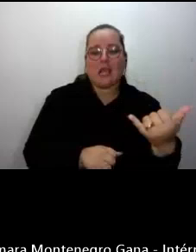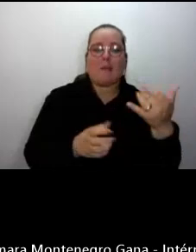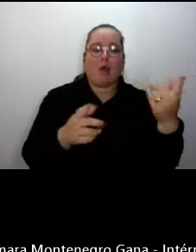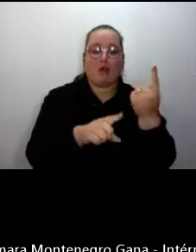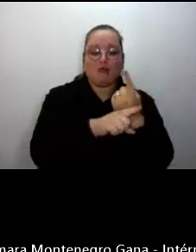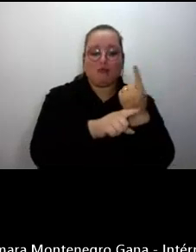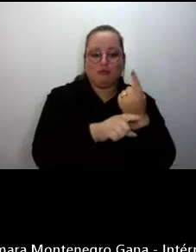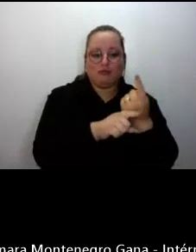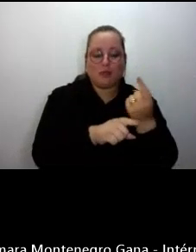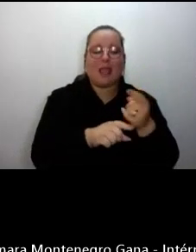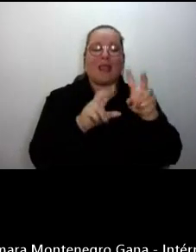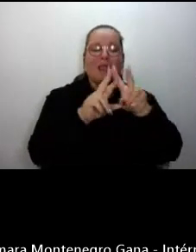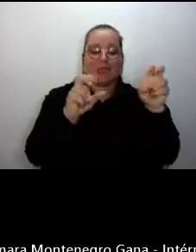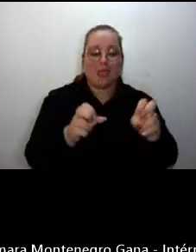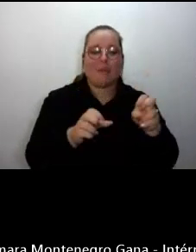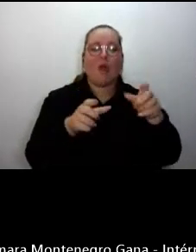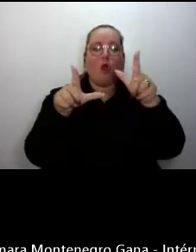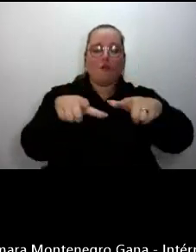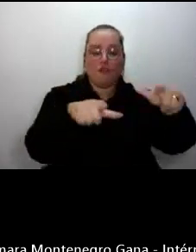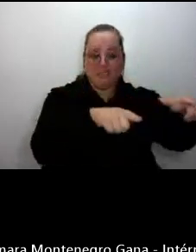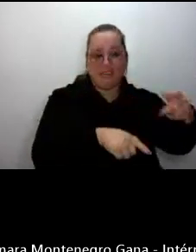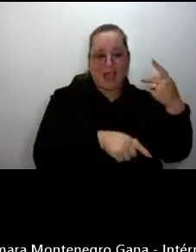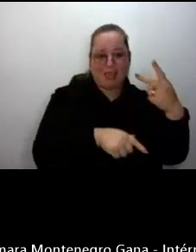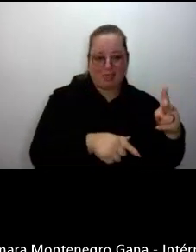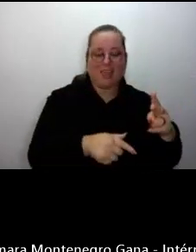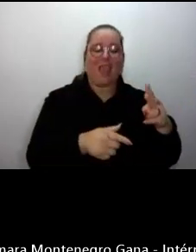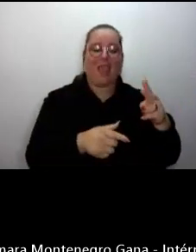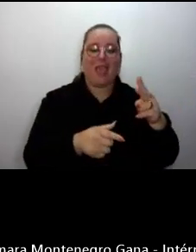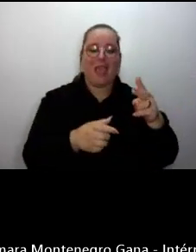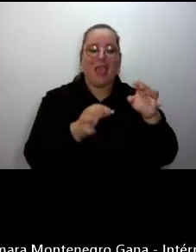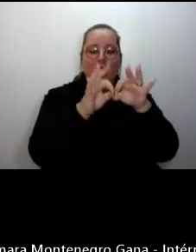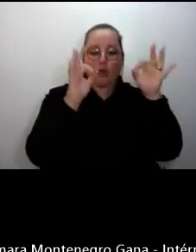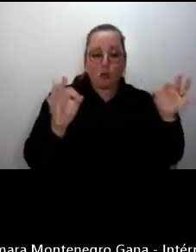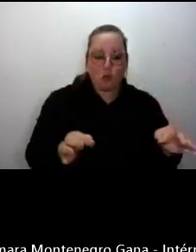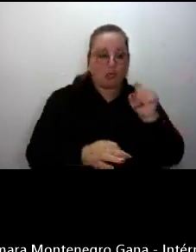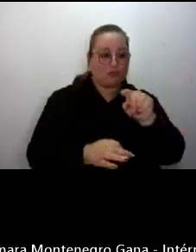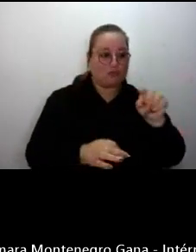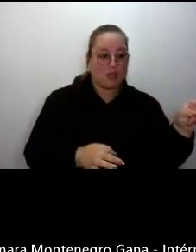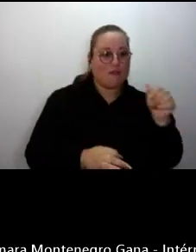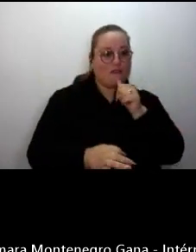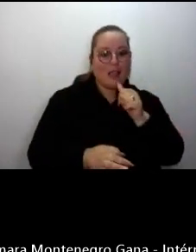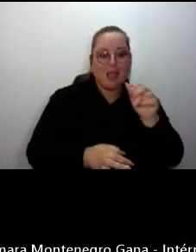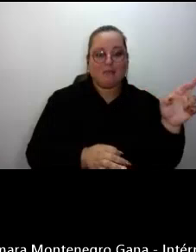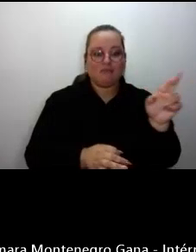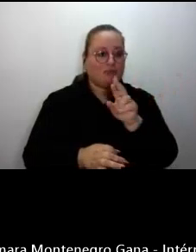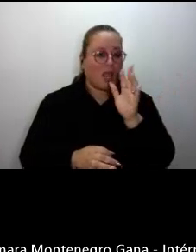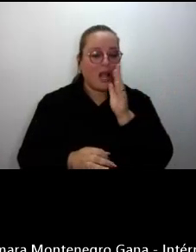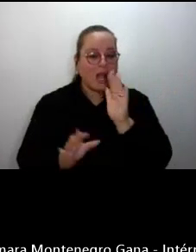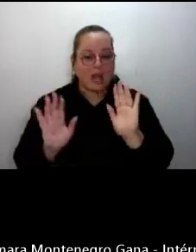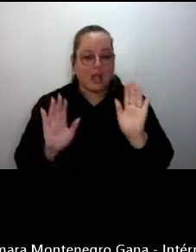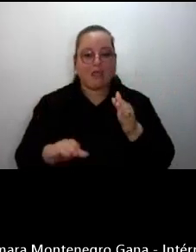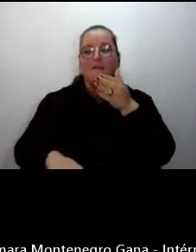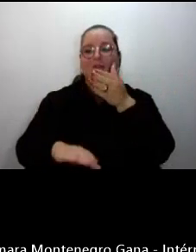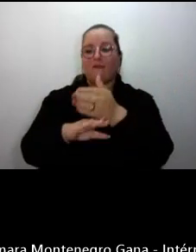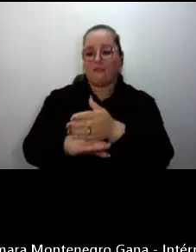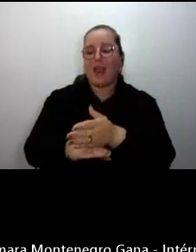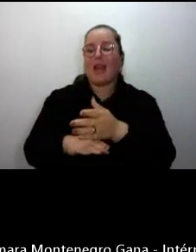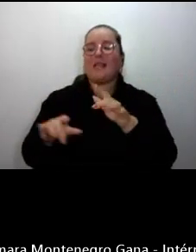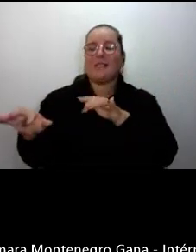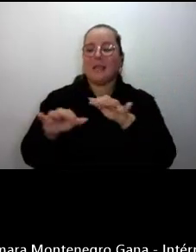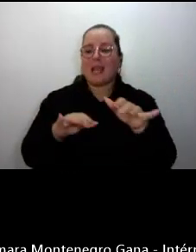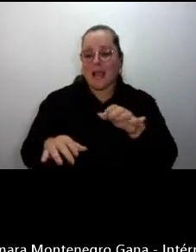de educación. Misma cosa sucede, ¿cierto?, si en los departamentos provinciales aún no se encuentra respuesta, se dirigen a las secretarías